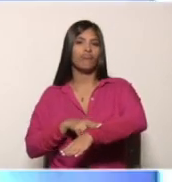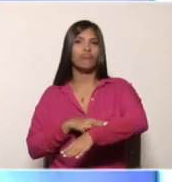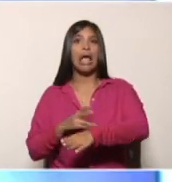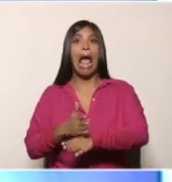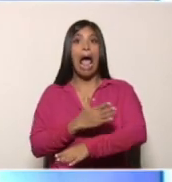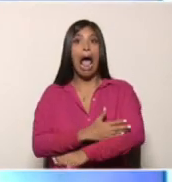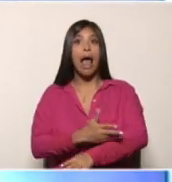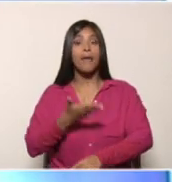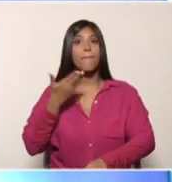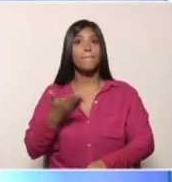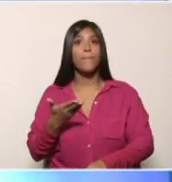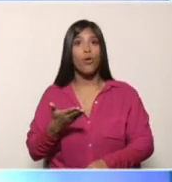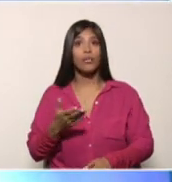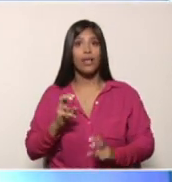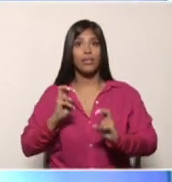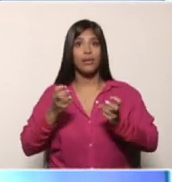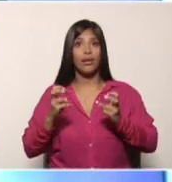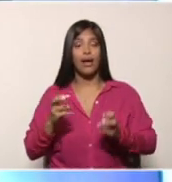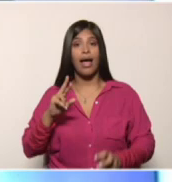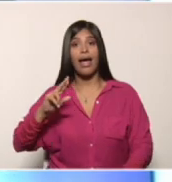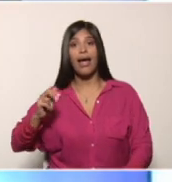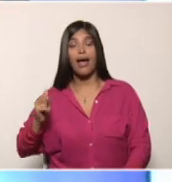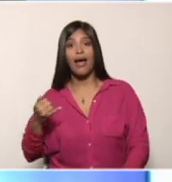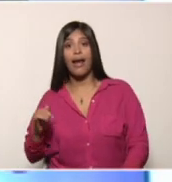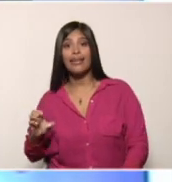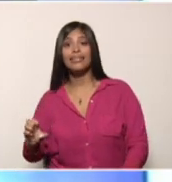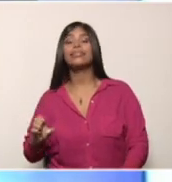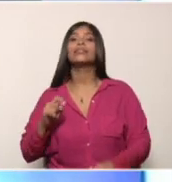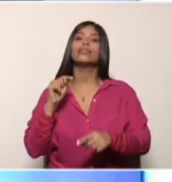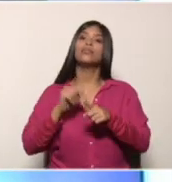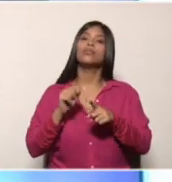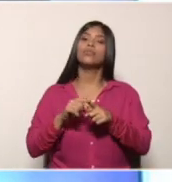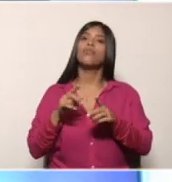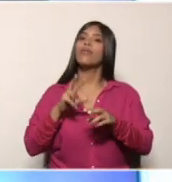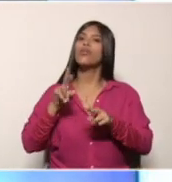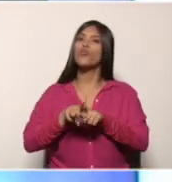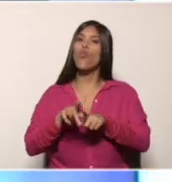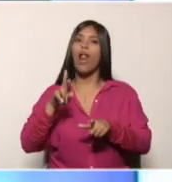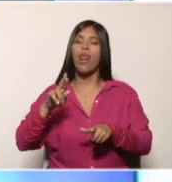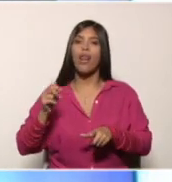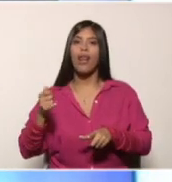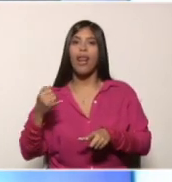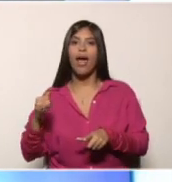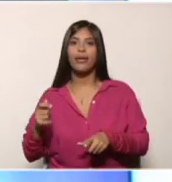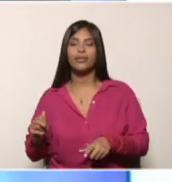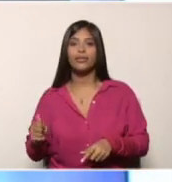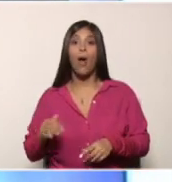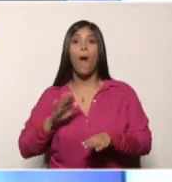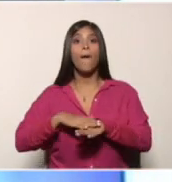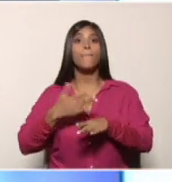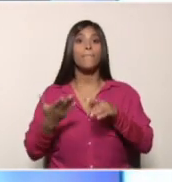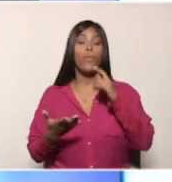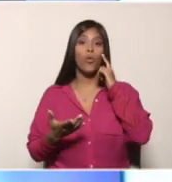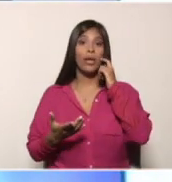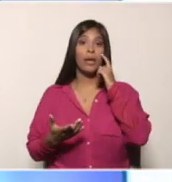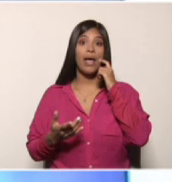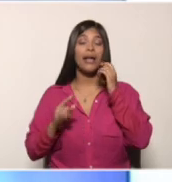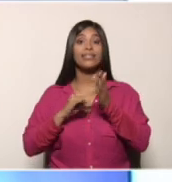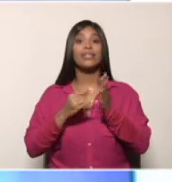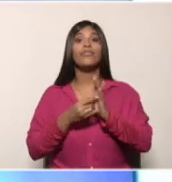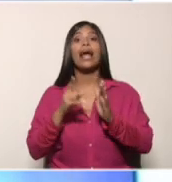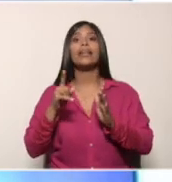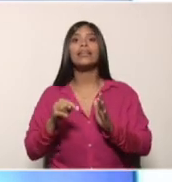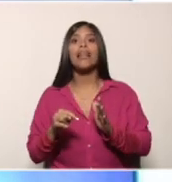el contexto. Race es raza para este contexto que estamos utilizando, porque puede significar también